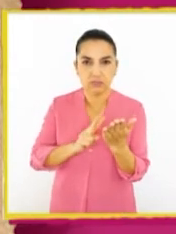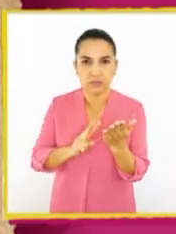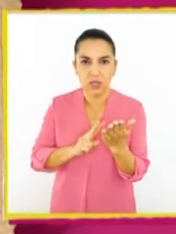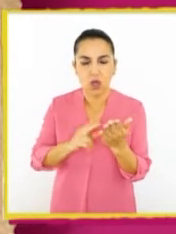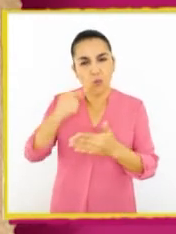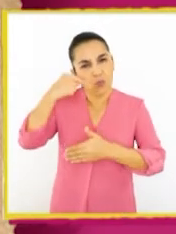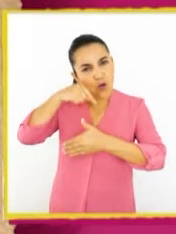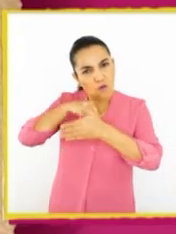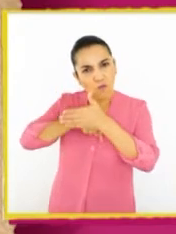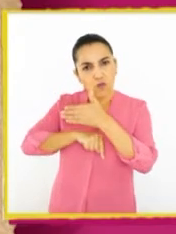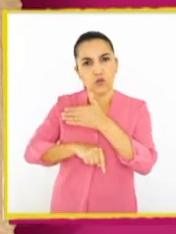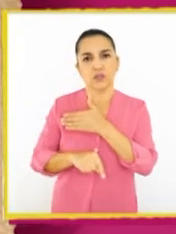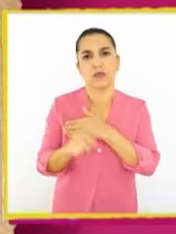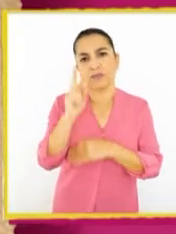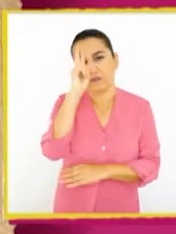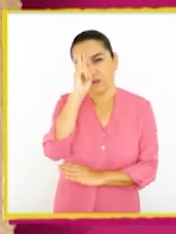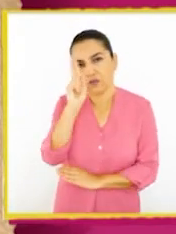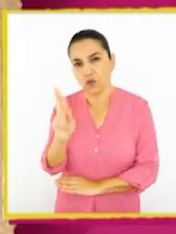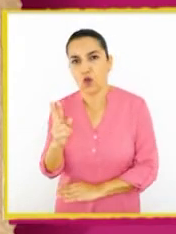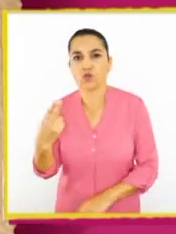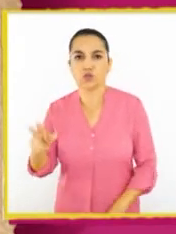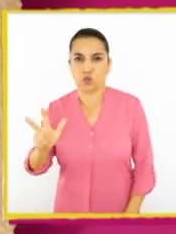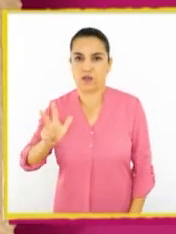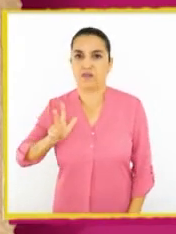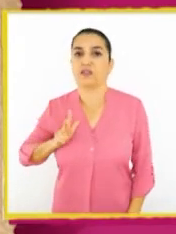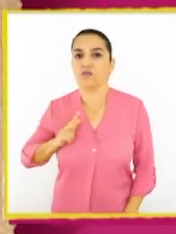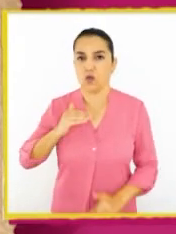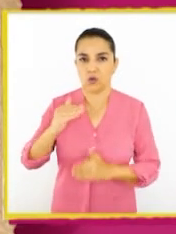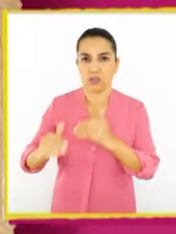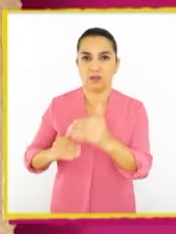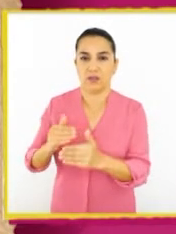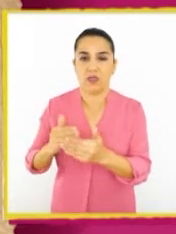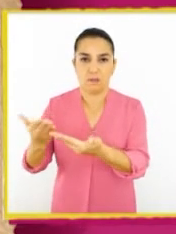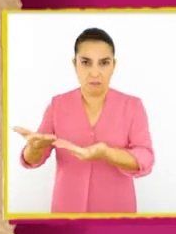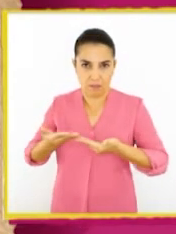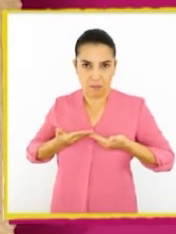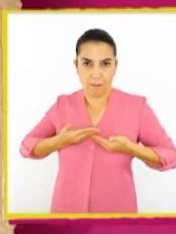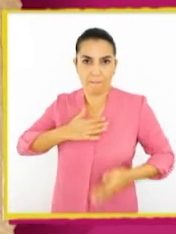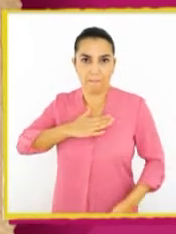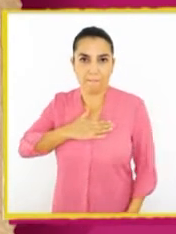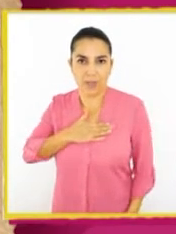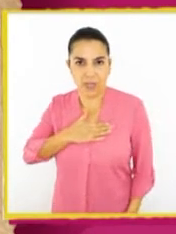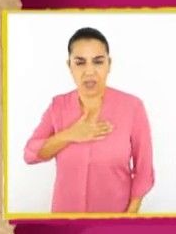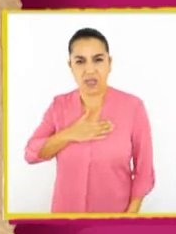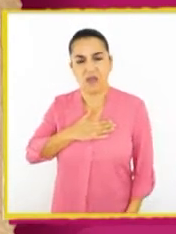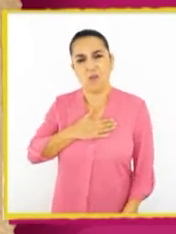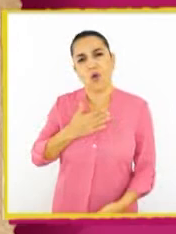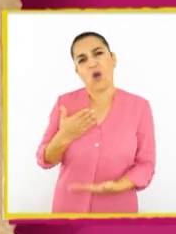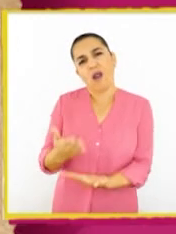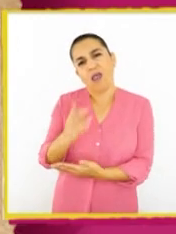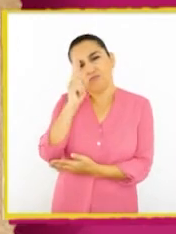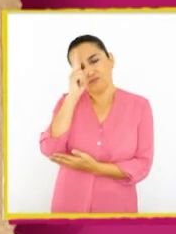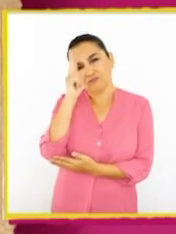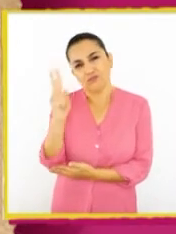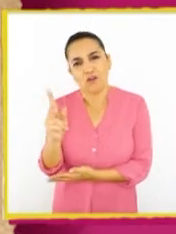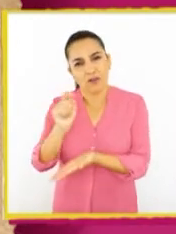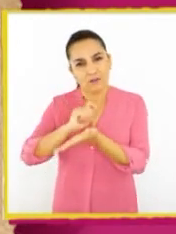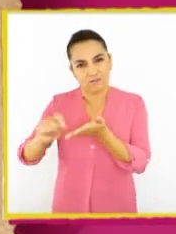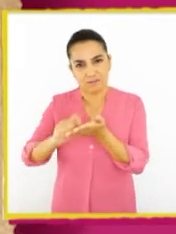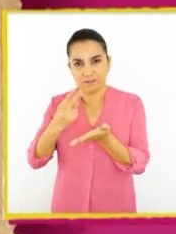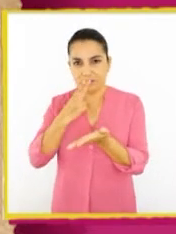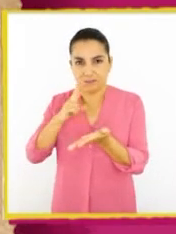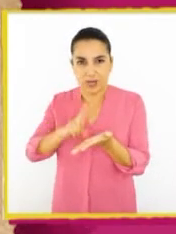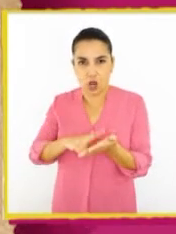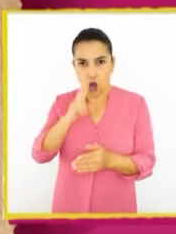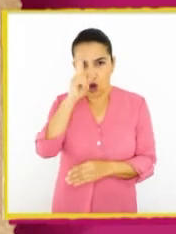diciendo: profundamente reconocida por la caballerosidad de su procedimiento hacia mi persona y por las nobles palabras con que se